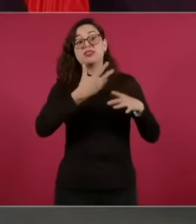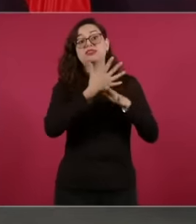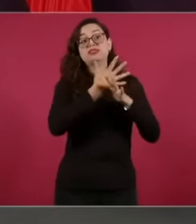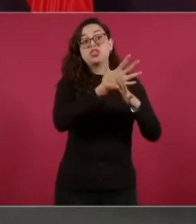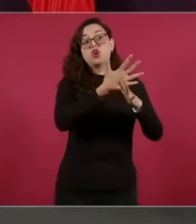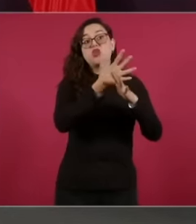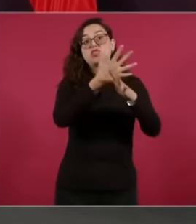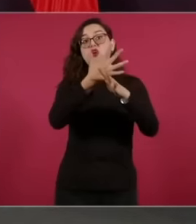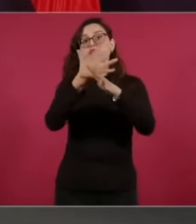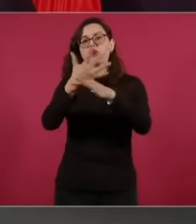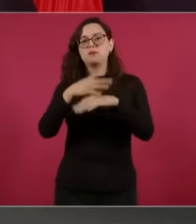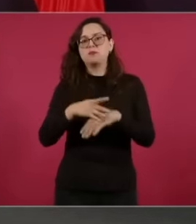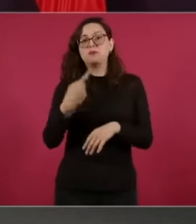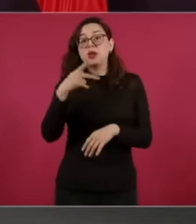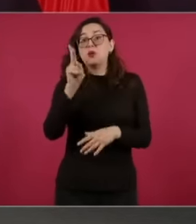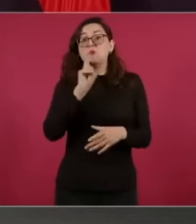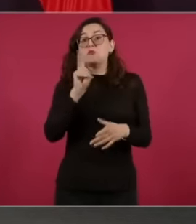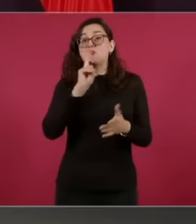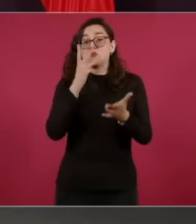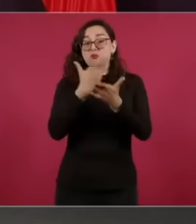¿Quién está detrás de esto?